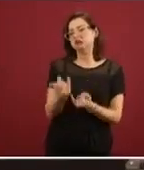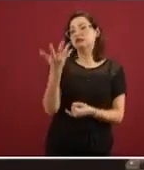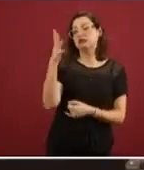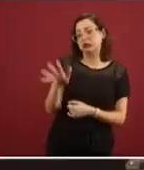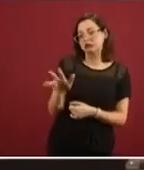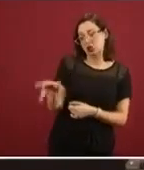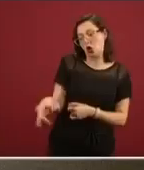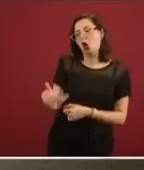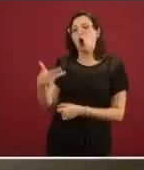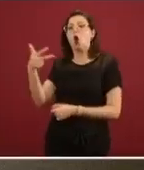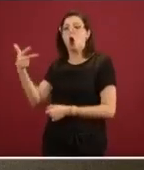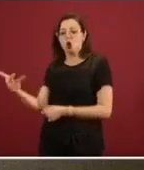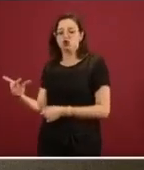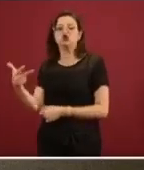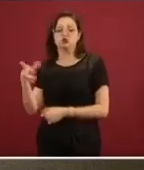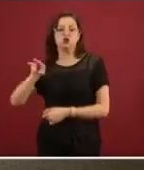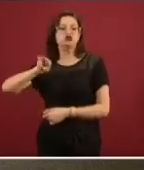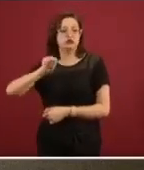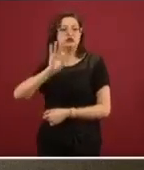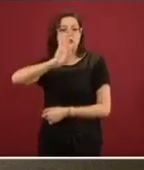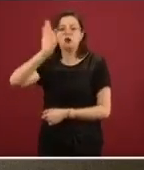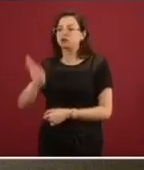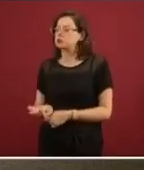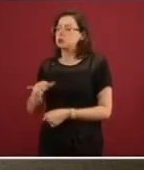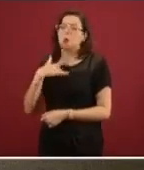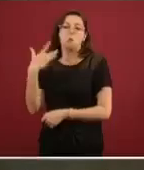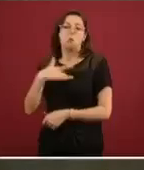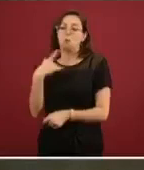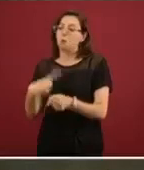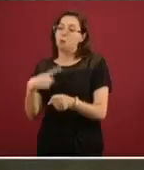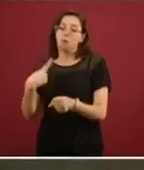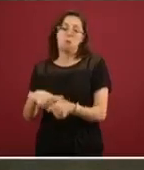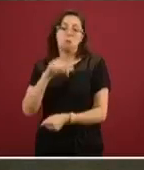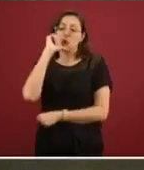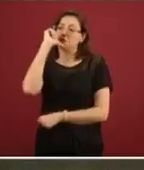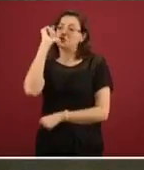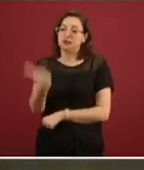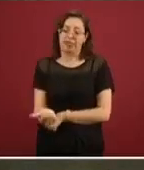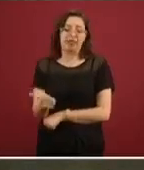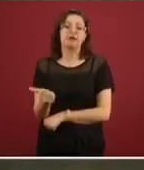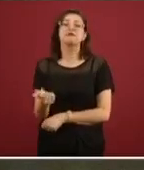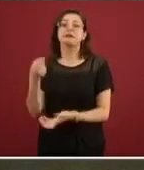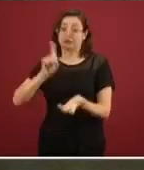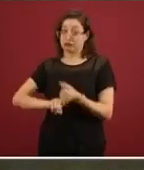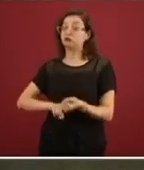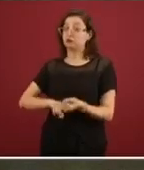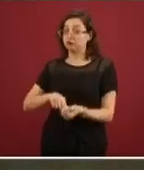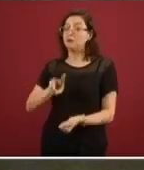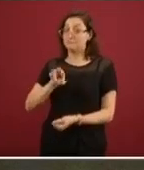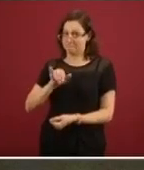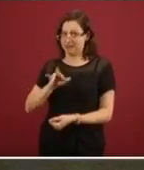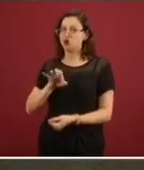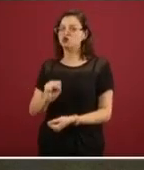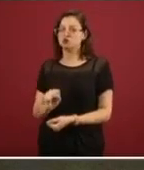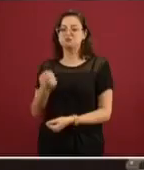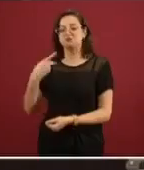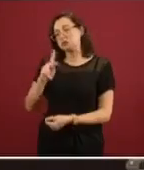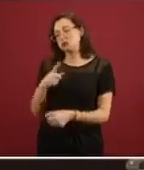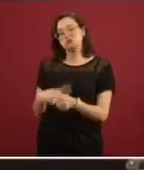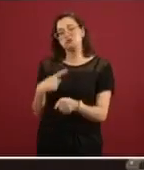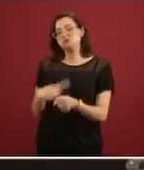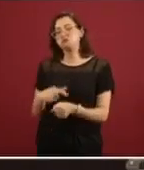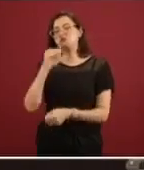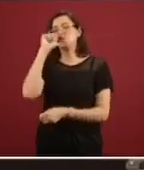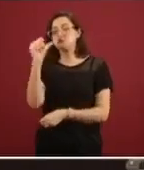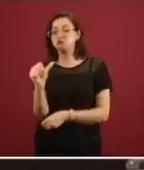que pudiera ser cerca del 80% y que eventualmente, como hemos dicho en otras ocasiones, existamos muchos